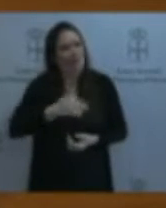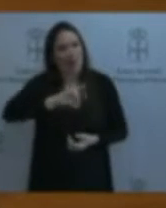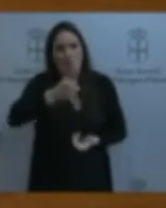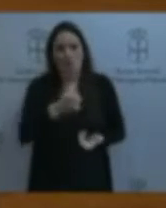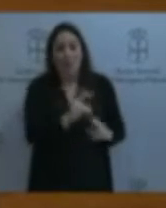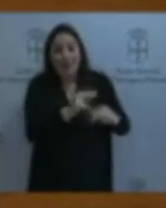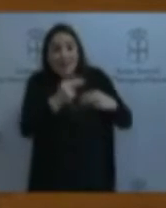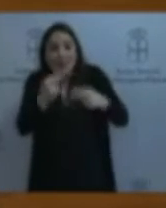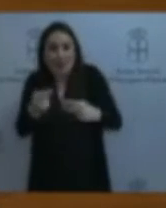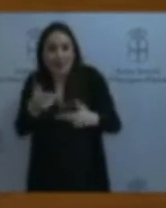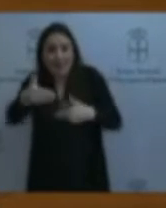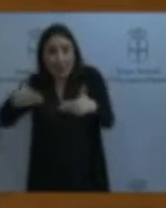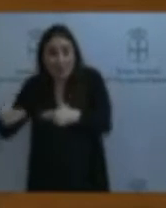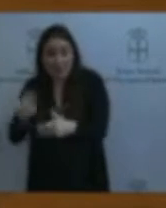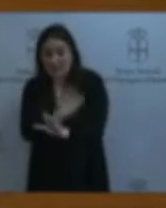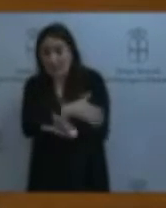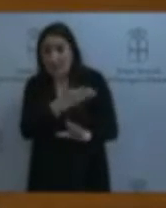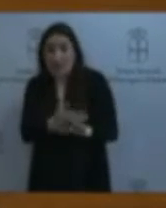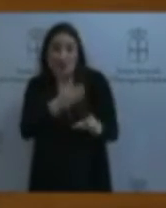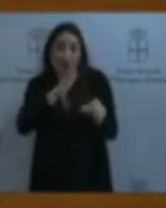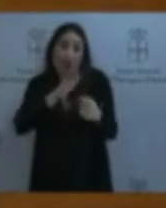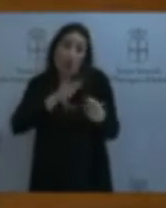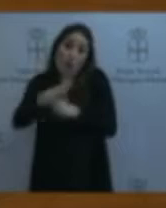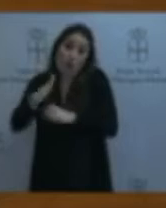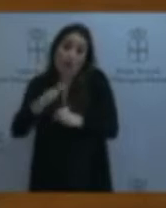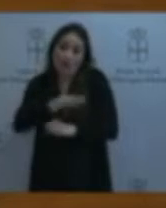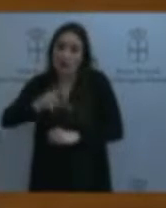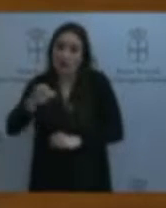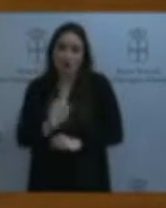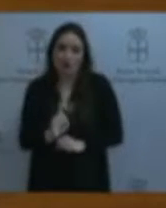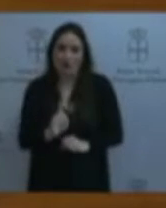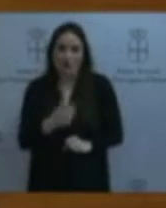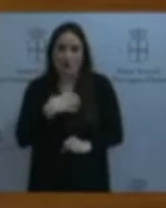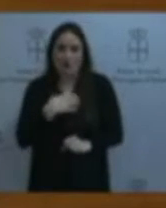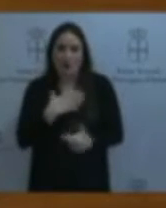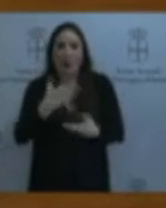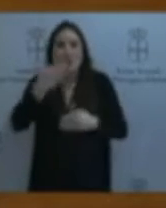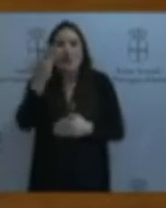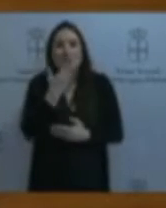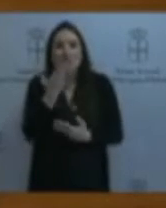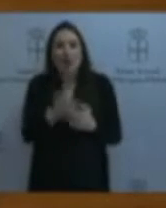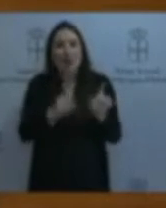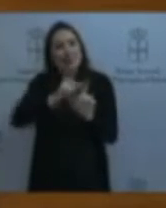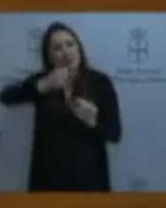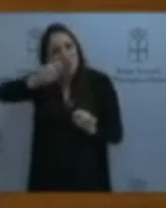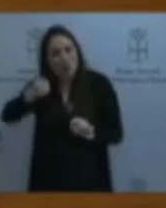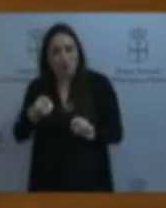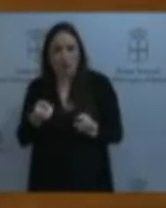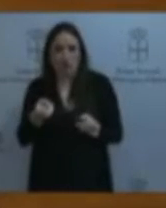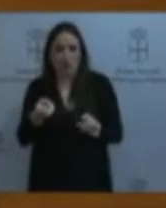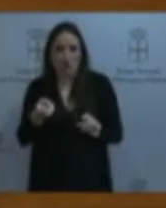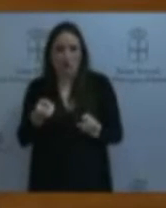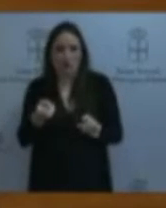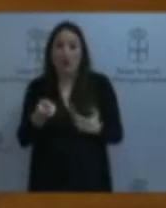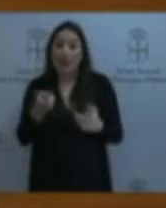las demandas que no se han cumplido en otros espacios, no está para responder a las derrotas acumuladas en otros ámbitos, está precisamente